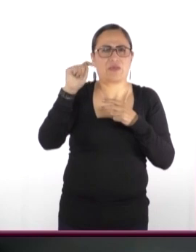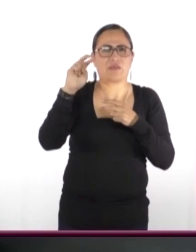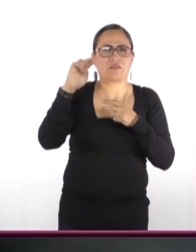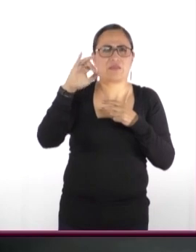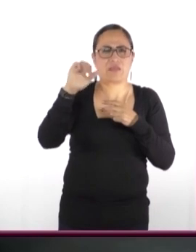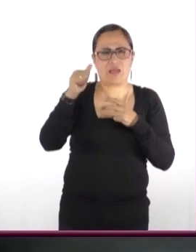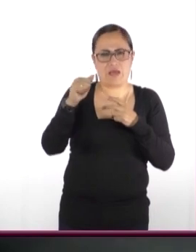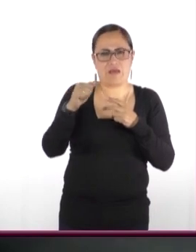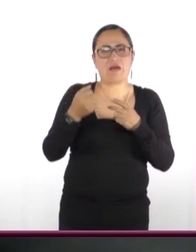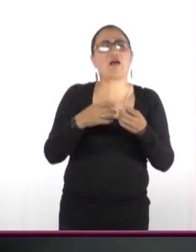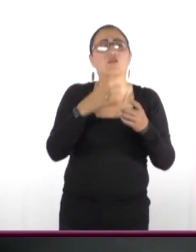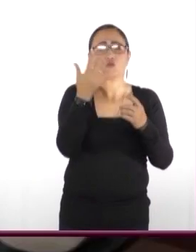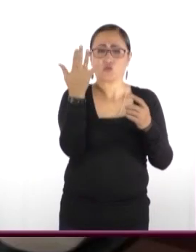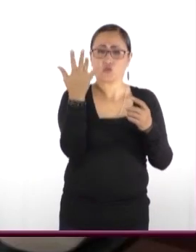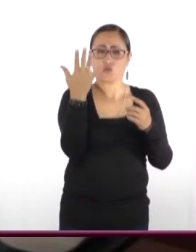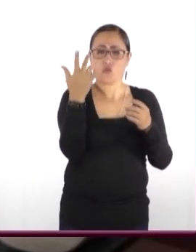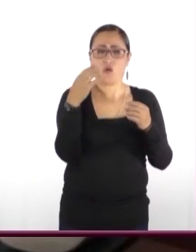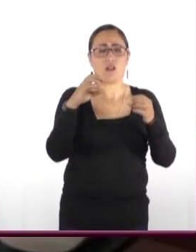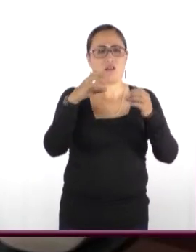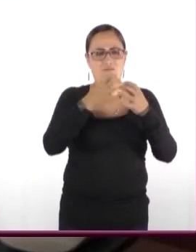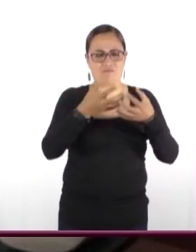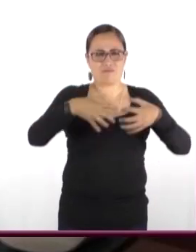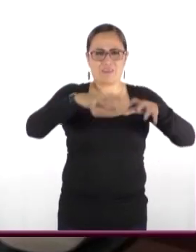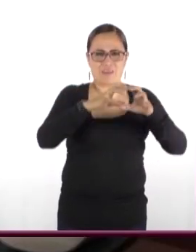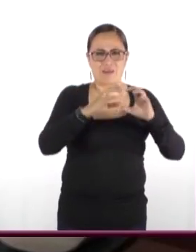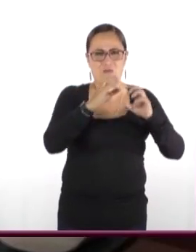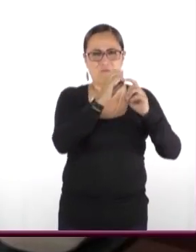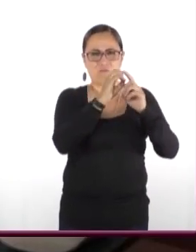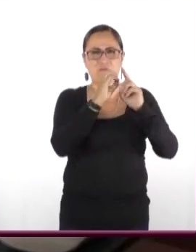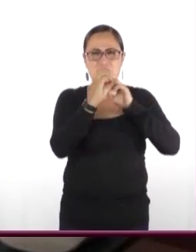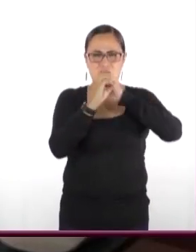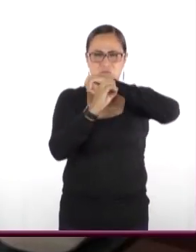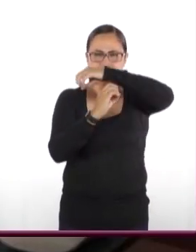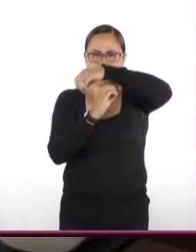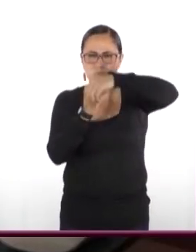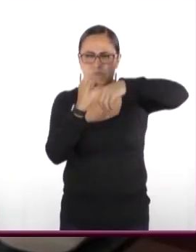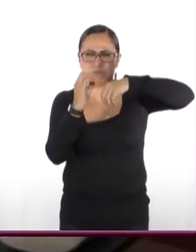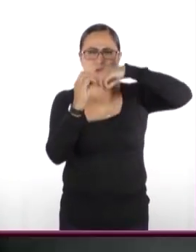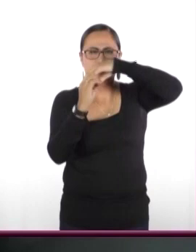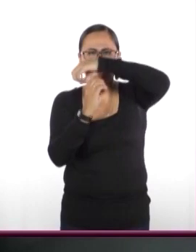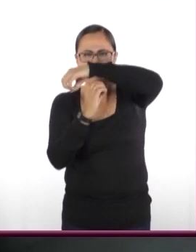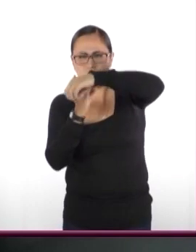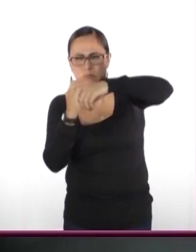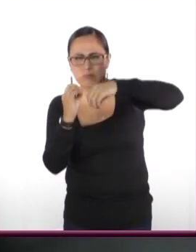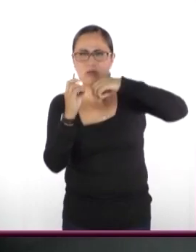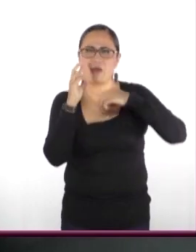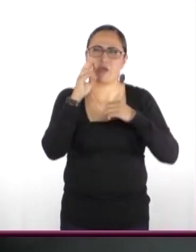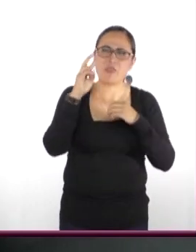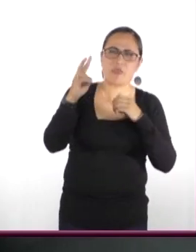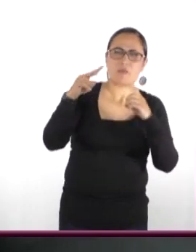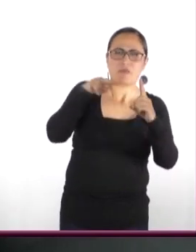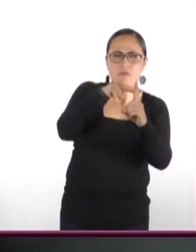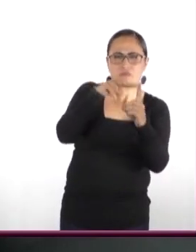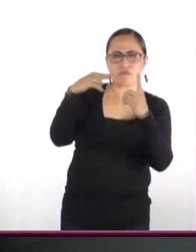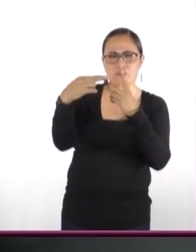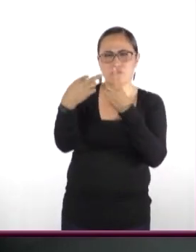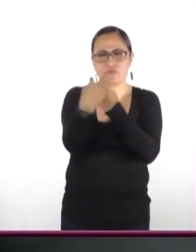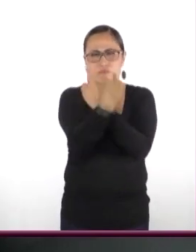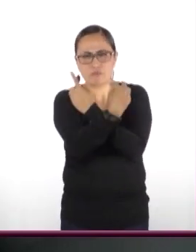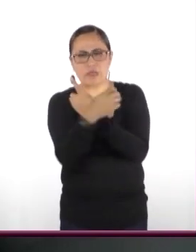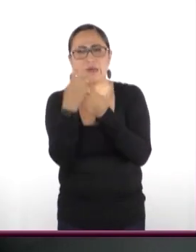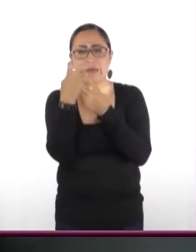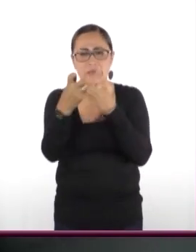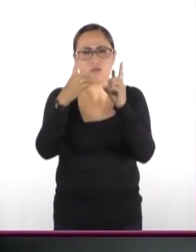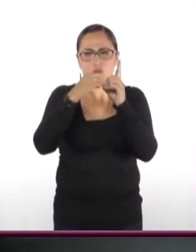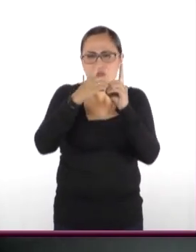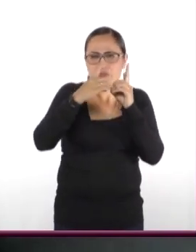moverse la Tierra alrededor del Sol, vemos a las cosas con diferentes perspectivas, diferentes ángulos, y de esa manera se